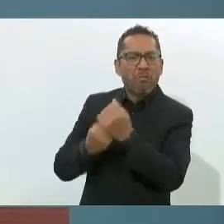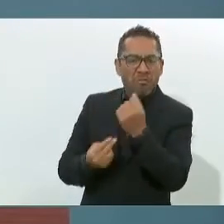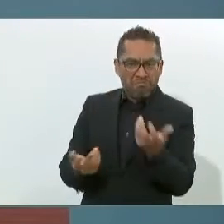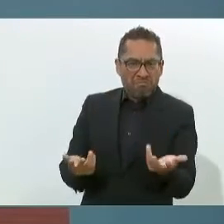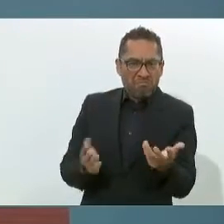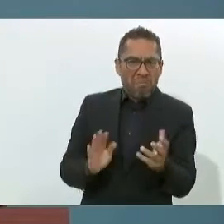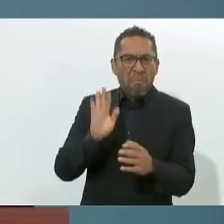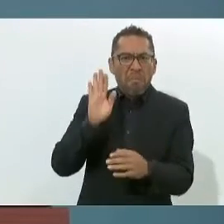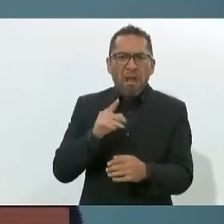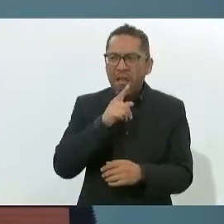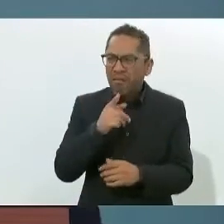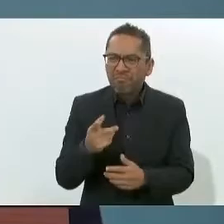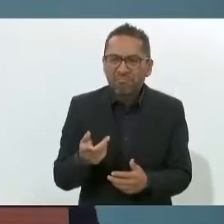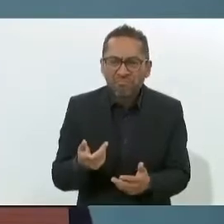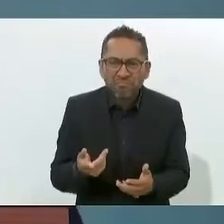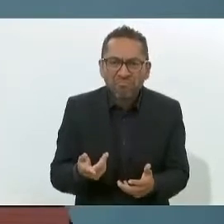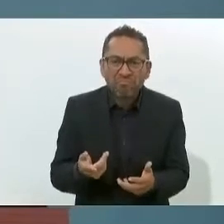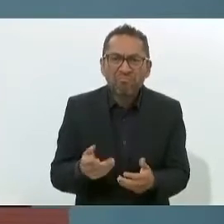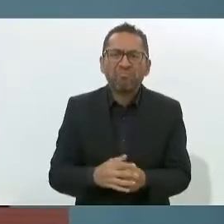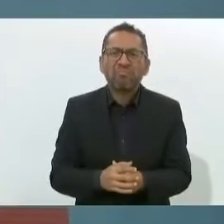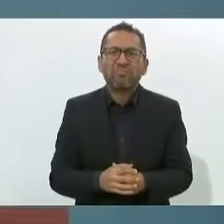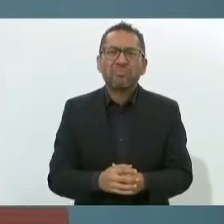tratándolos de manera